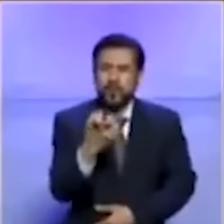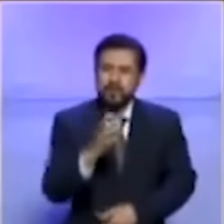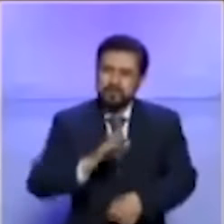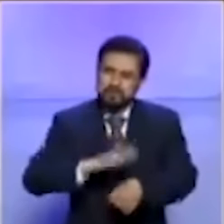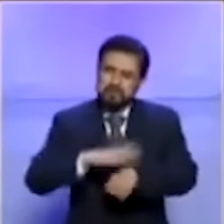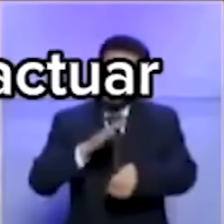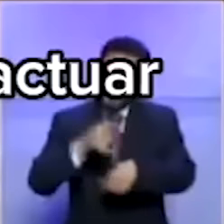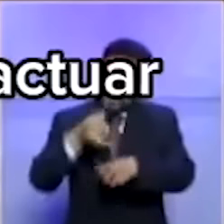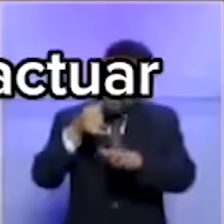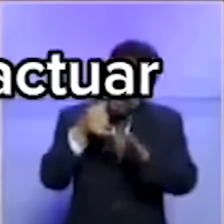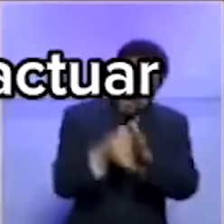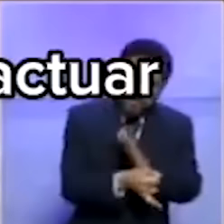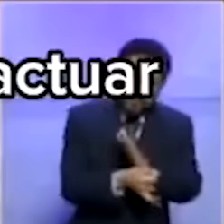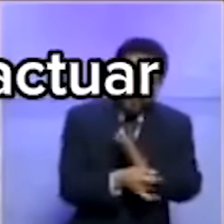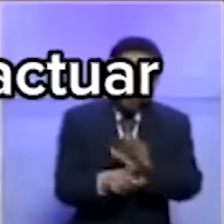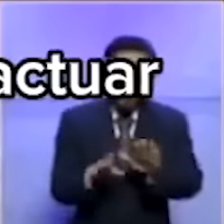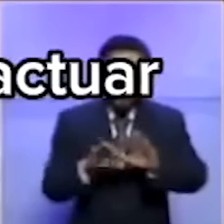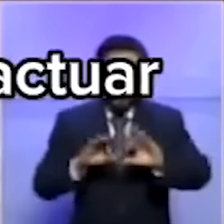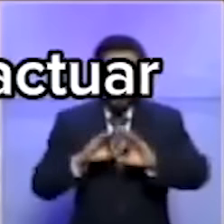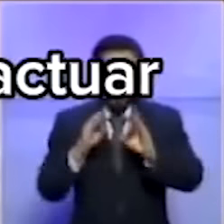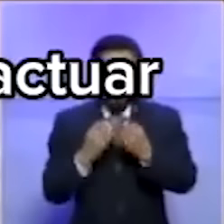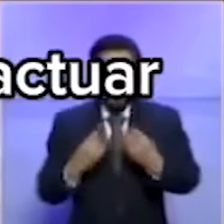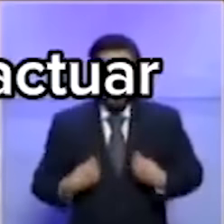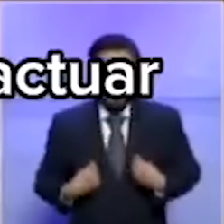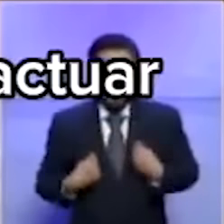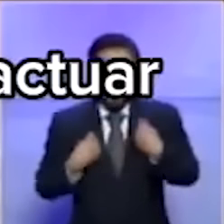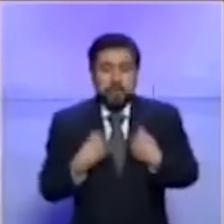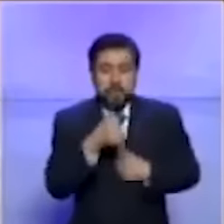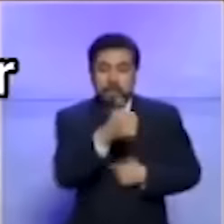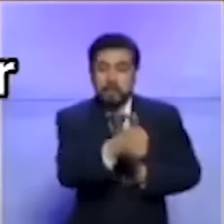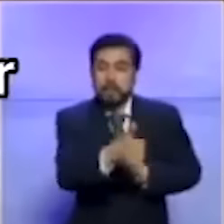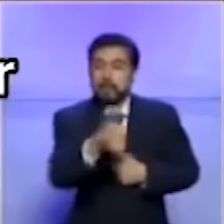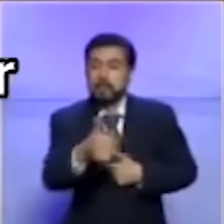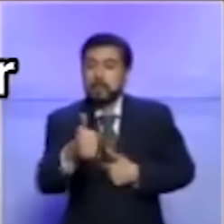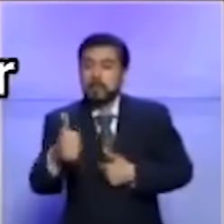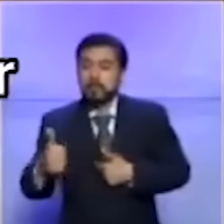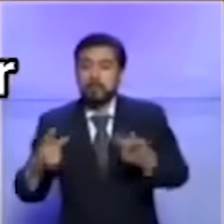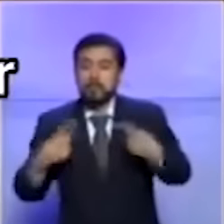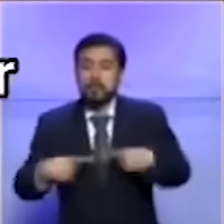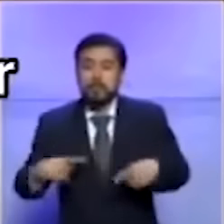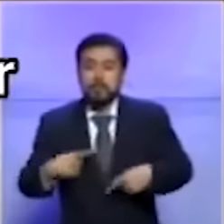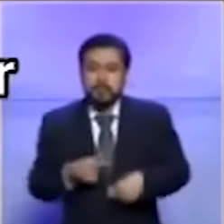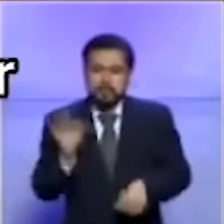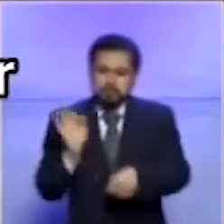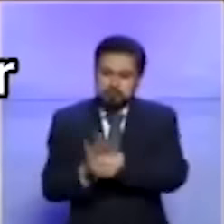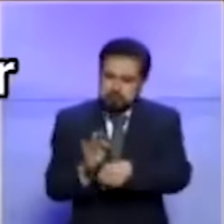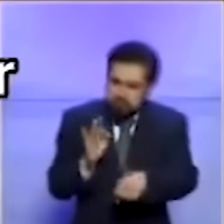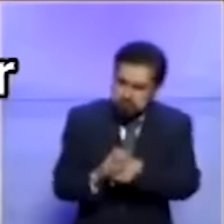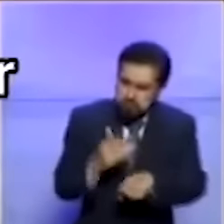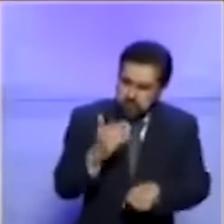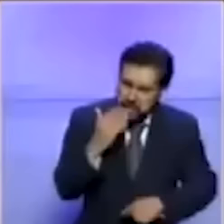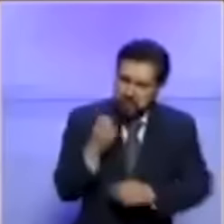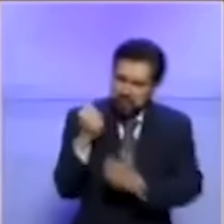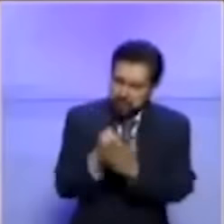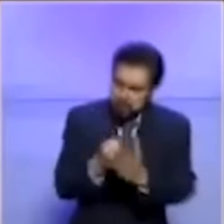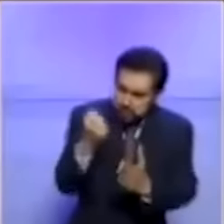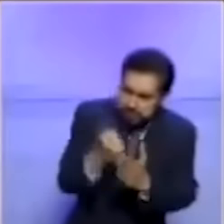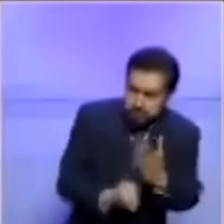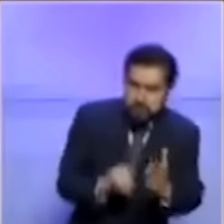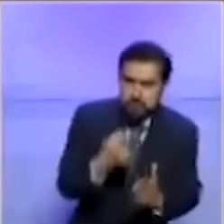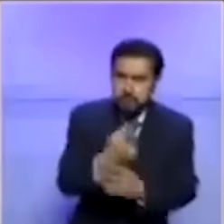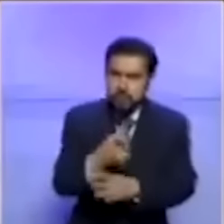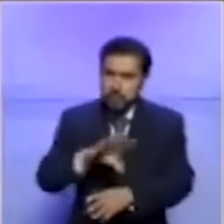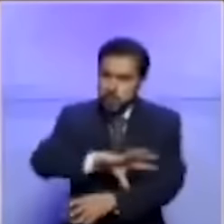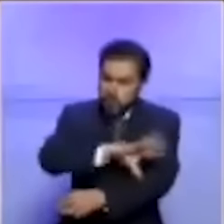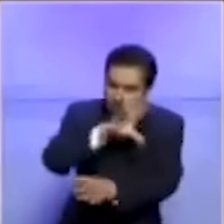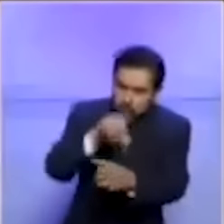una forma de vida no es más que el compromiso individual de actuar para defender lo que es valioso e incluir en esa